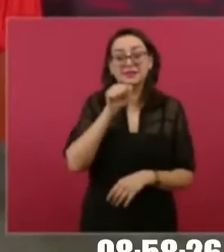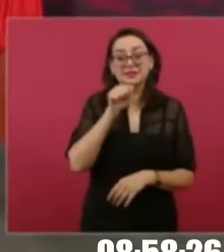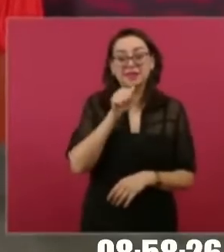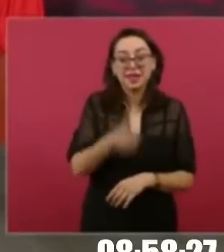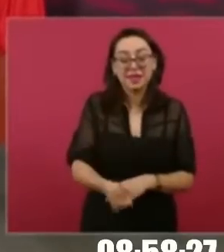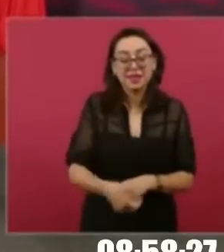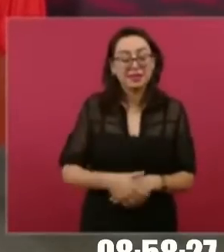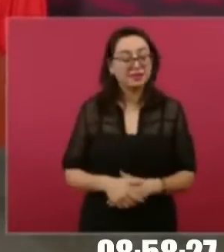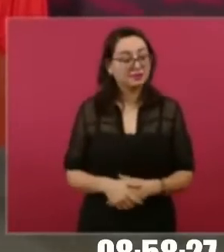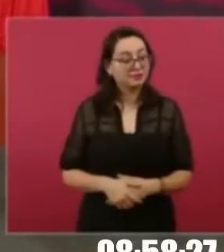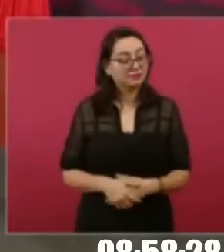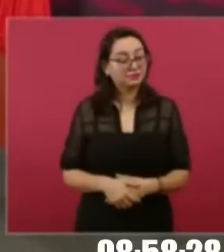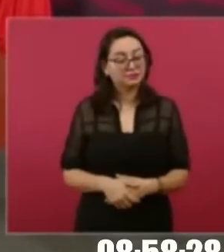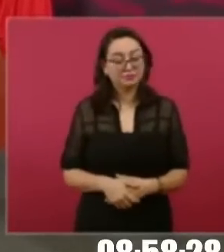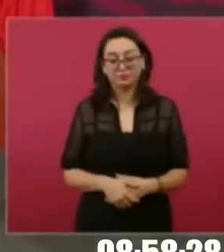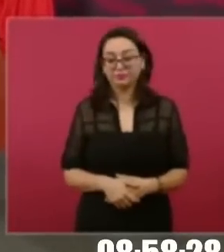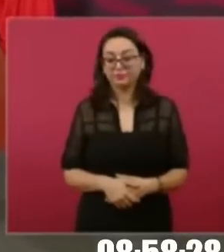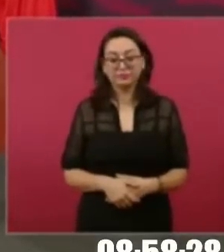que